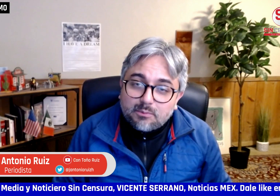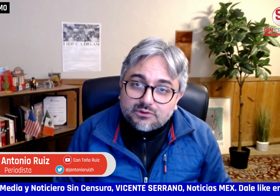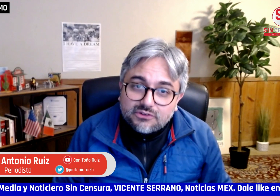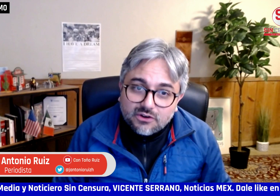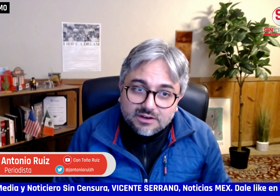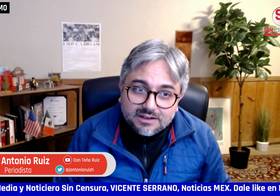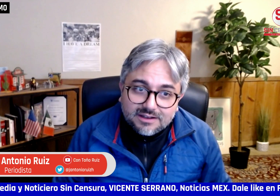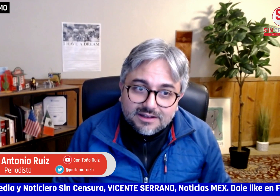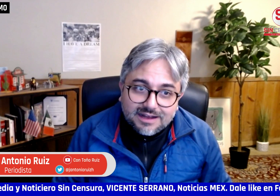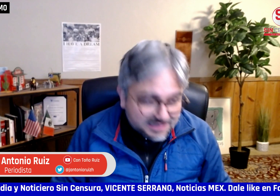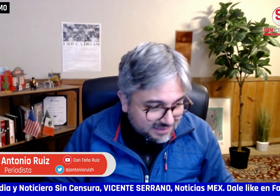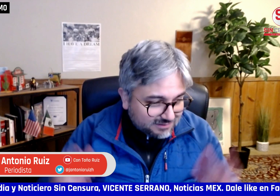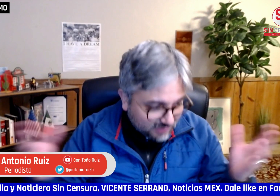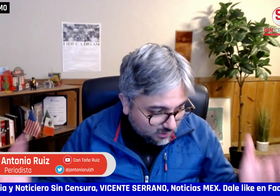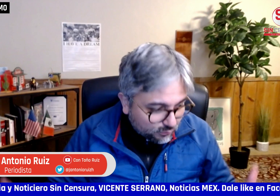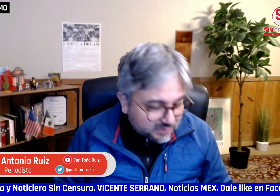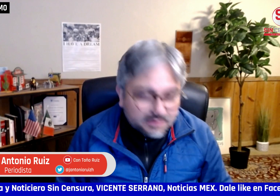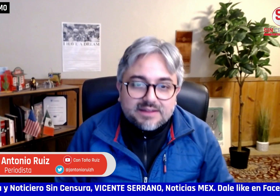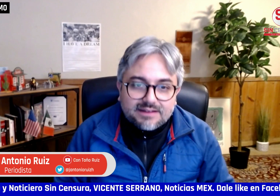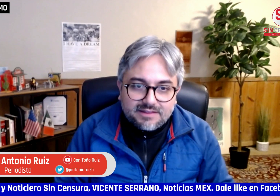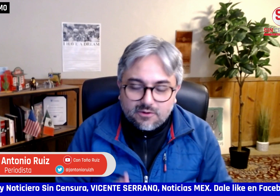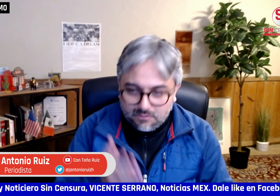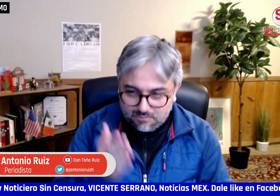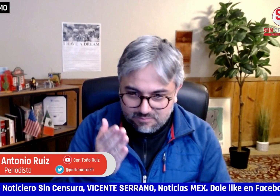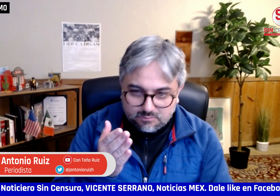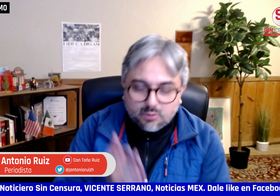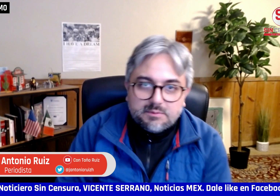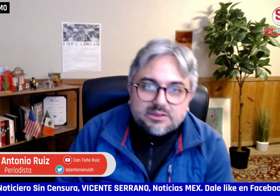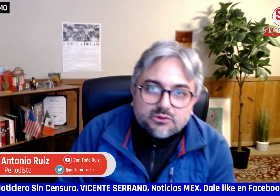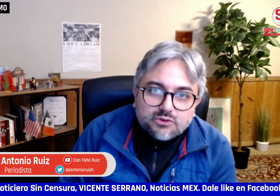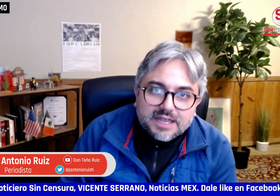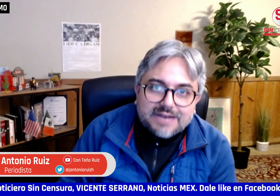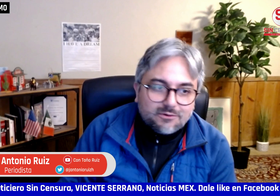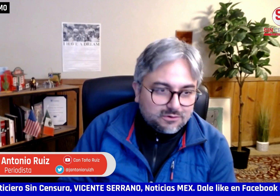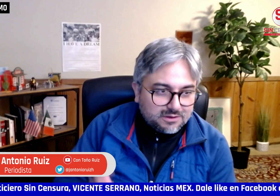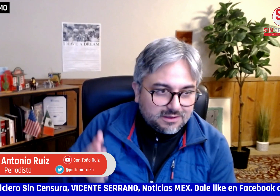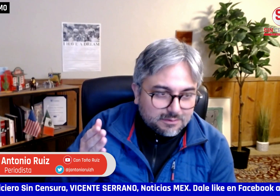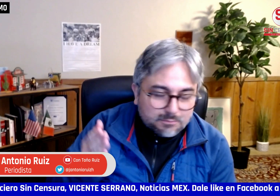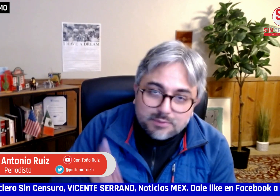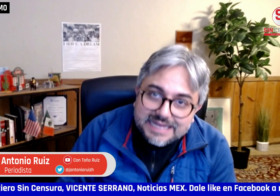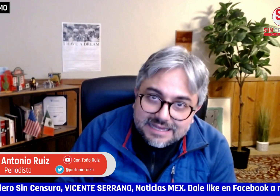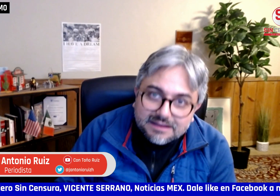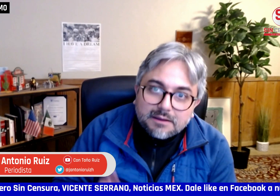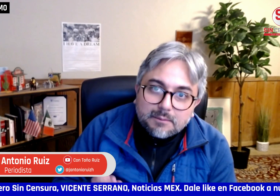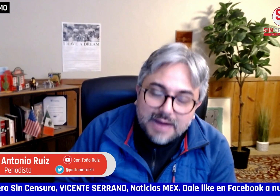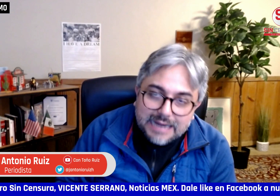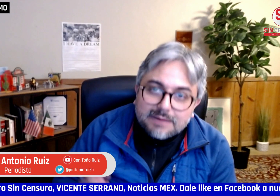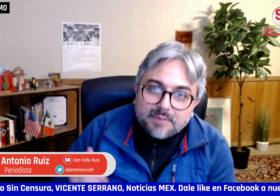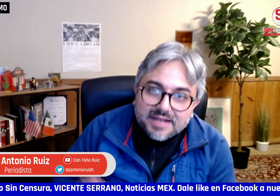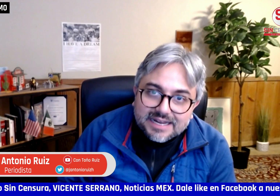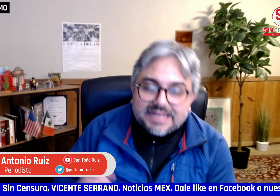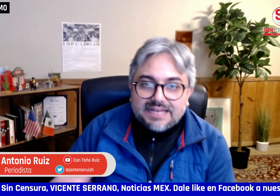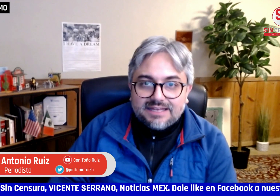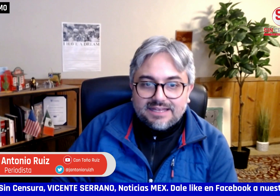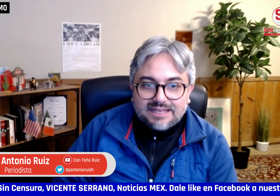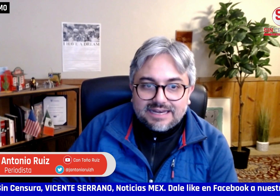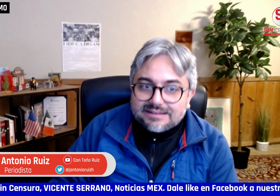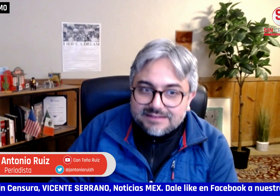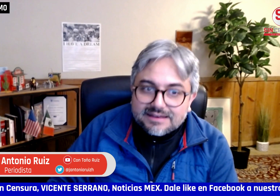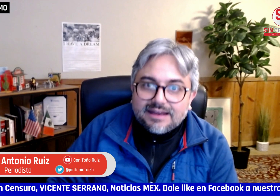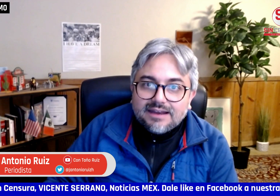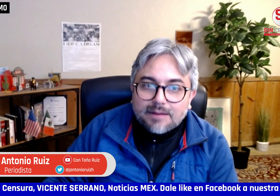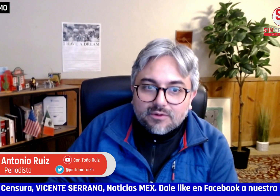de oposición. Ayer, en una conferencia de prensa, le digo, Movimiento Ciudadano, PRI, PAN, PRD,